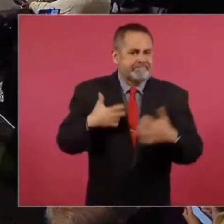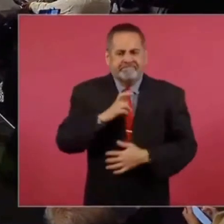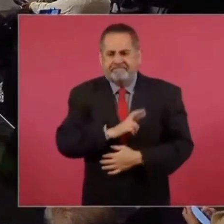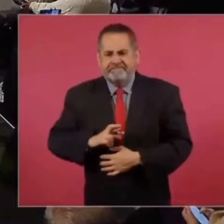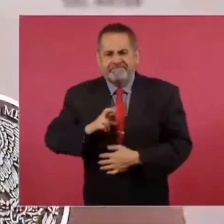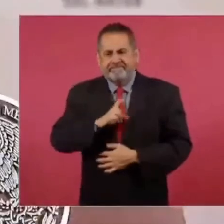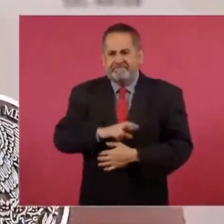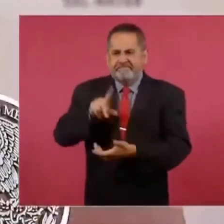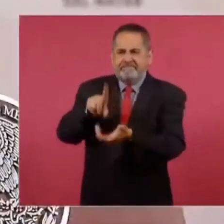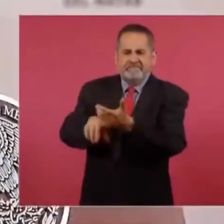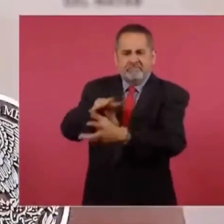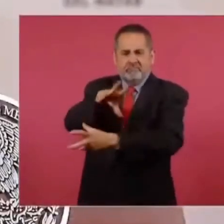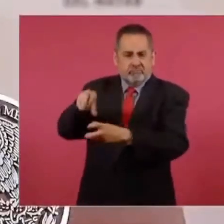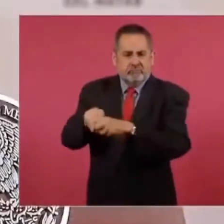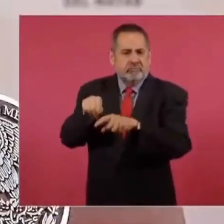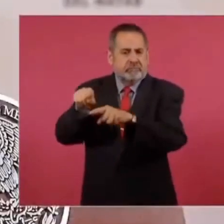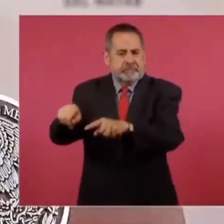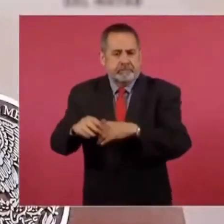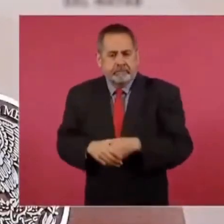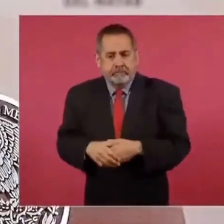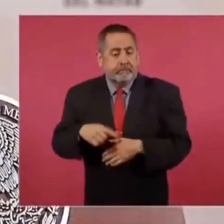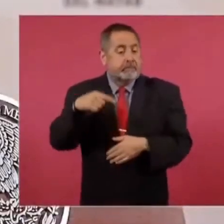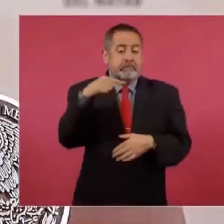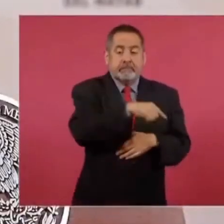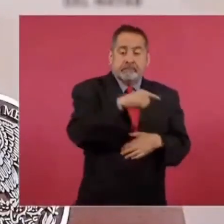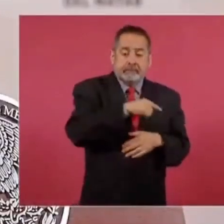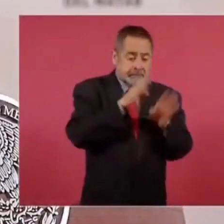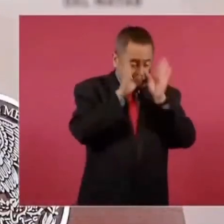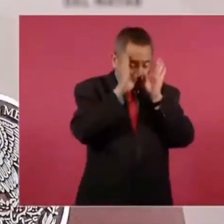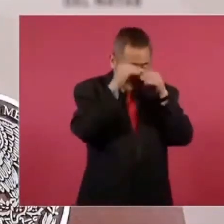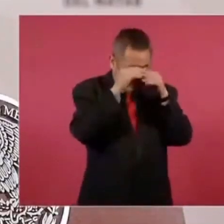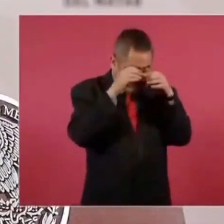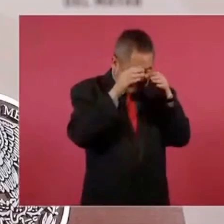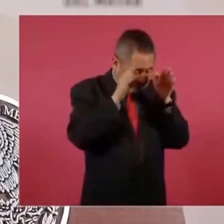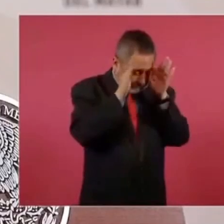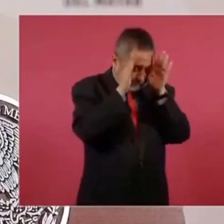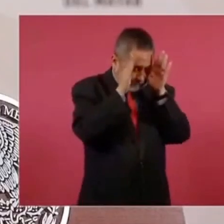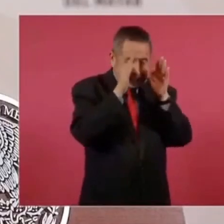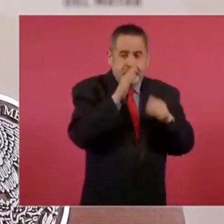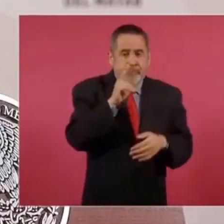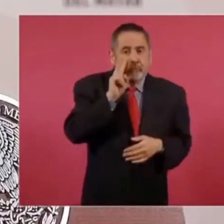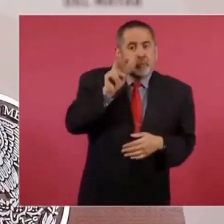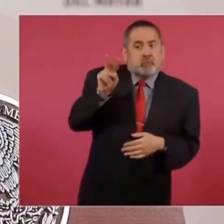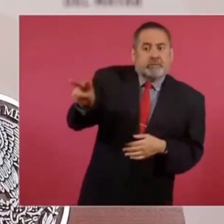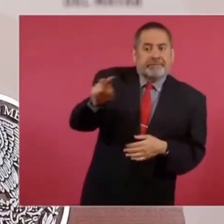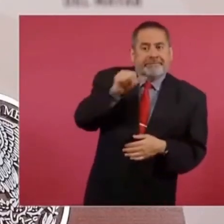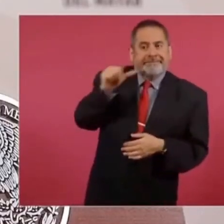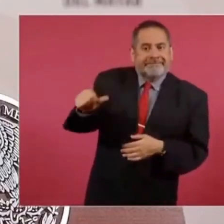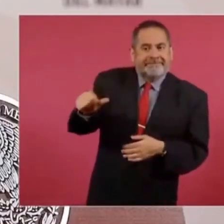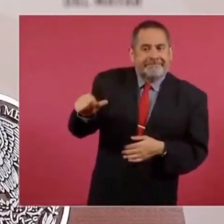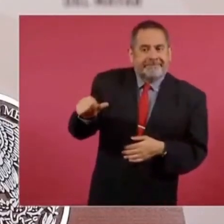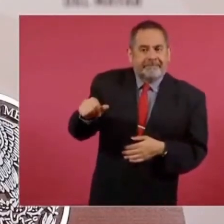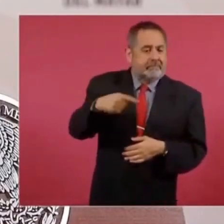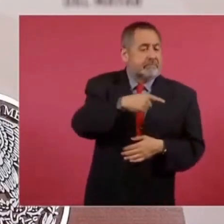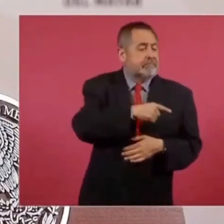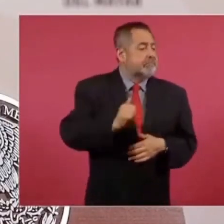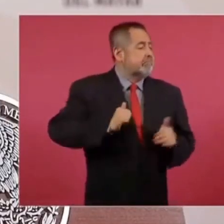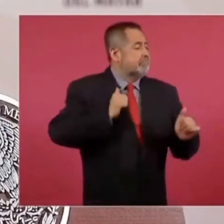Era una enajenación propia de quienes detentan o se benefician del poder